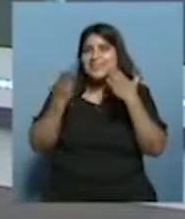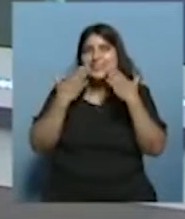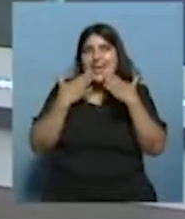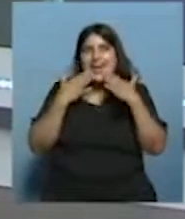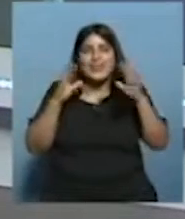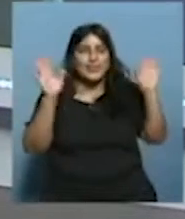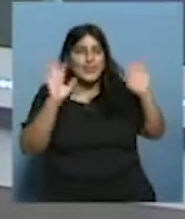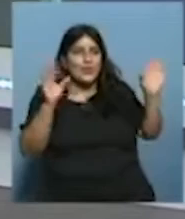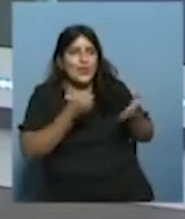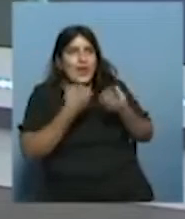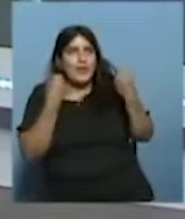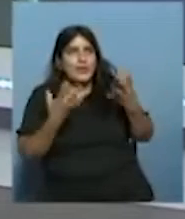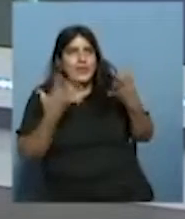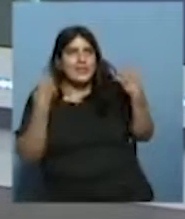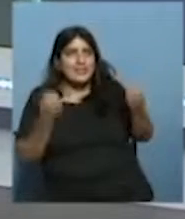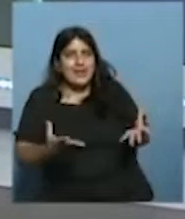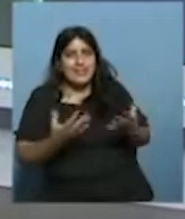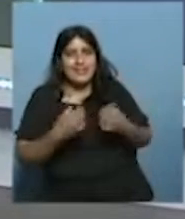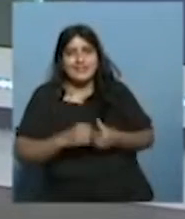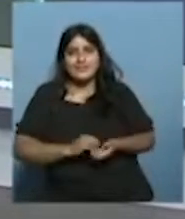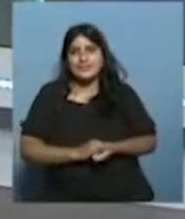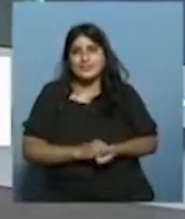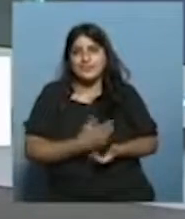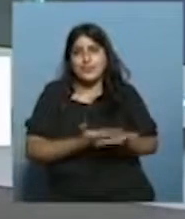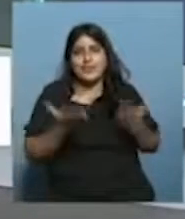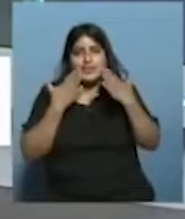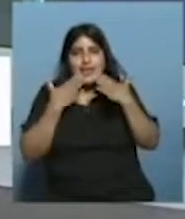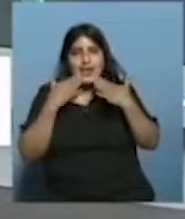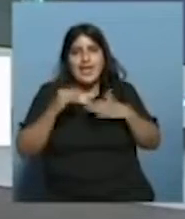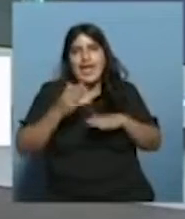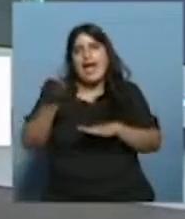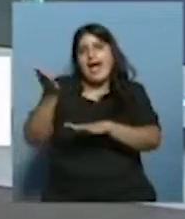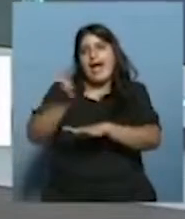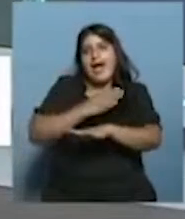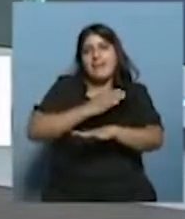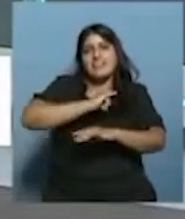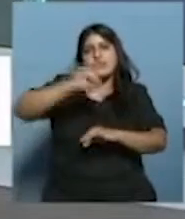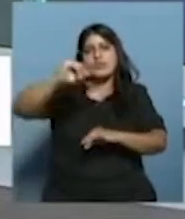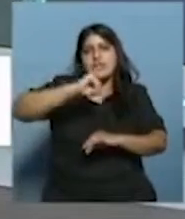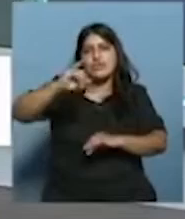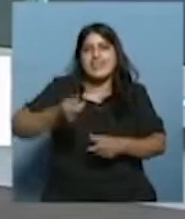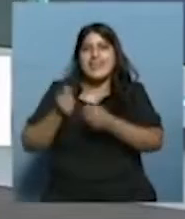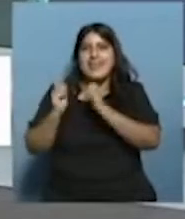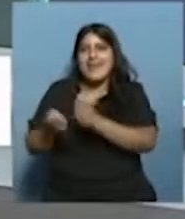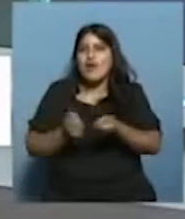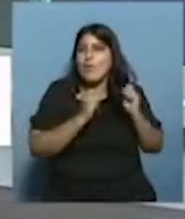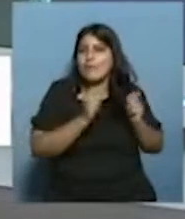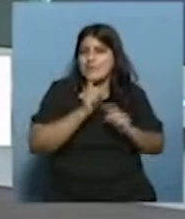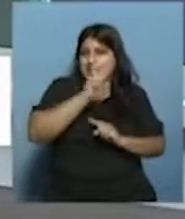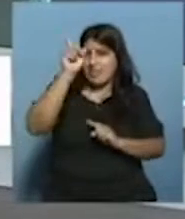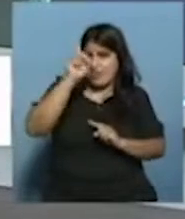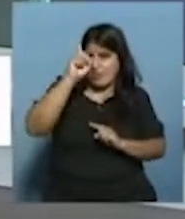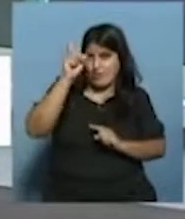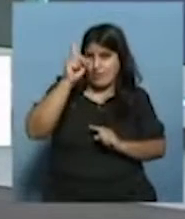¿Cómo te va, Omar? Muy buenas tardes. Bueno, días atrás escuchábamos algunos reclamos de las comparsas, principalmente de la zona de La Quebrada, acerca